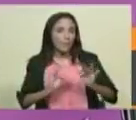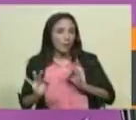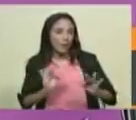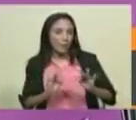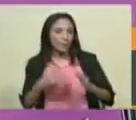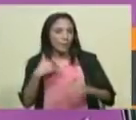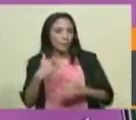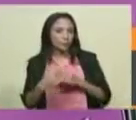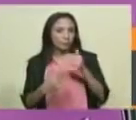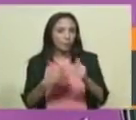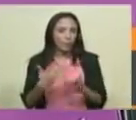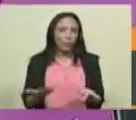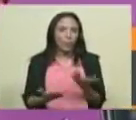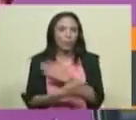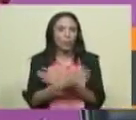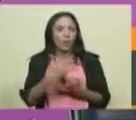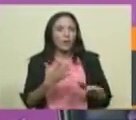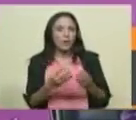prepararnos.